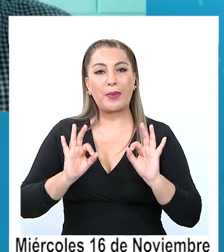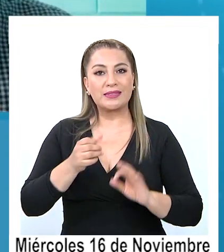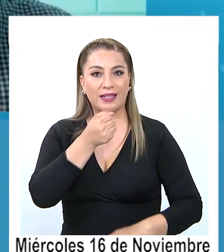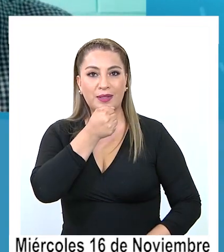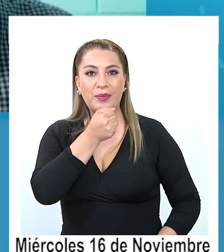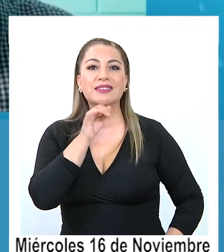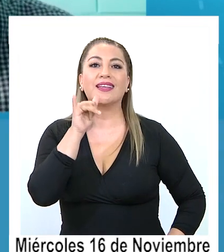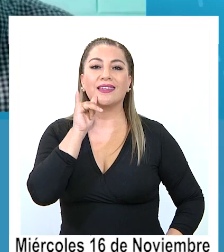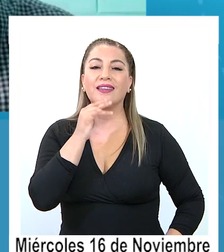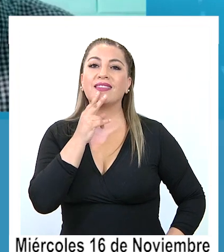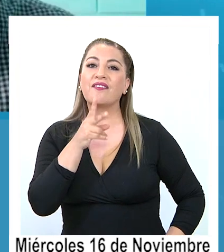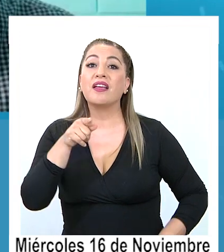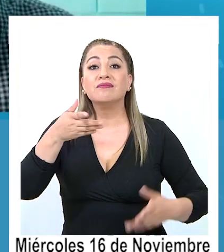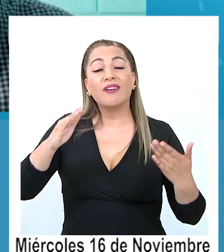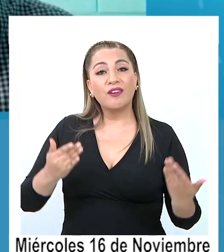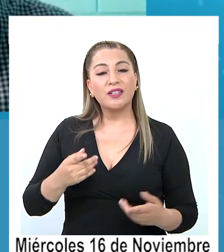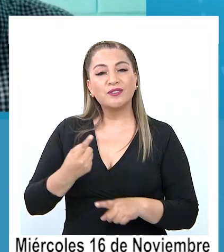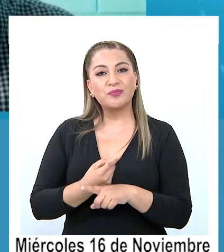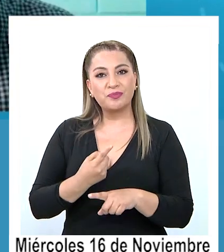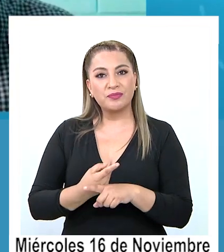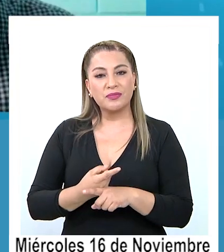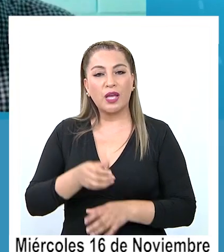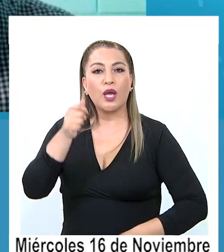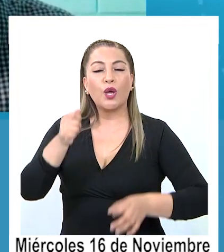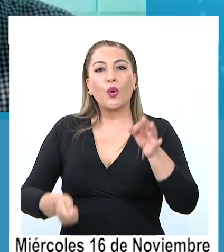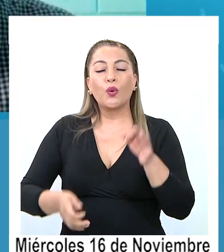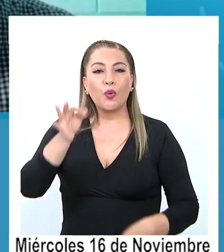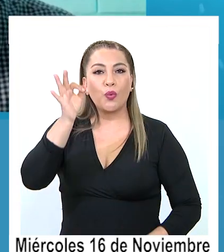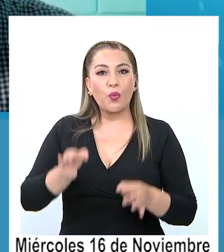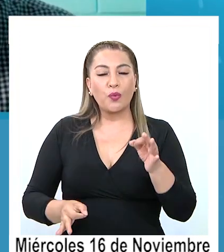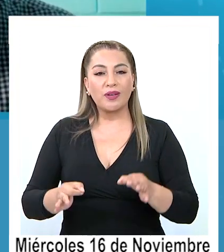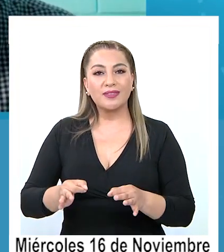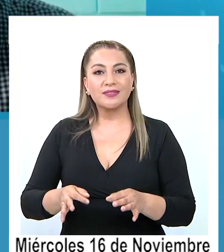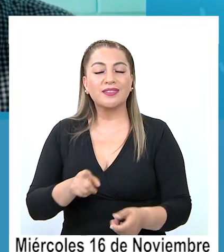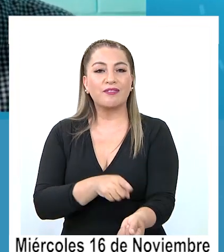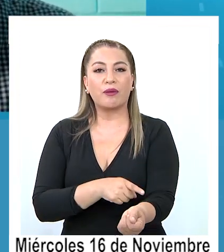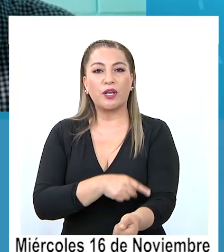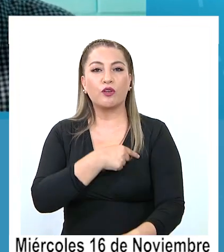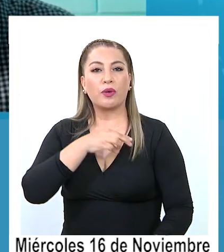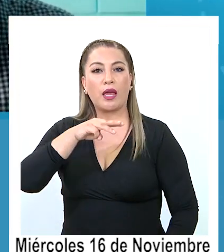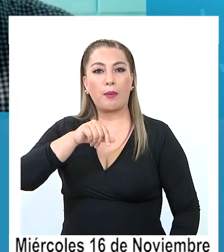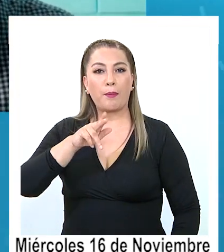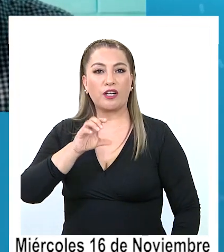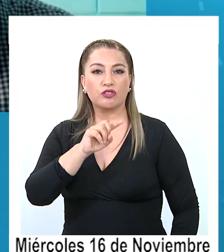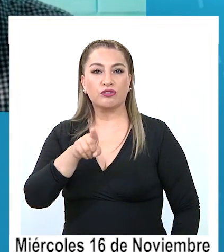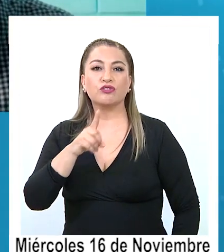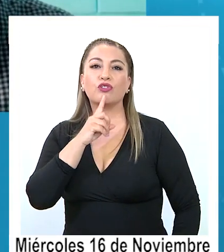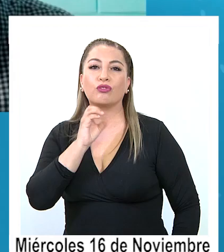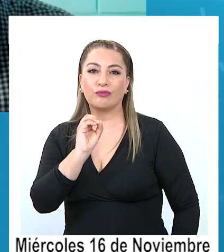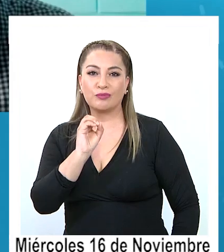prensa en Iquique Televisión en esta oportunidad con el juez de familia de Iquique, Marco Soto Lecaro.